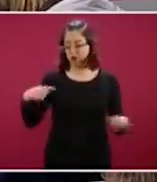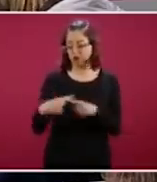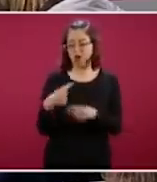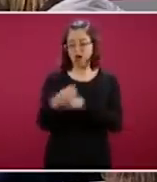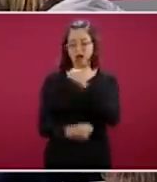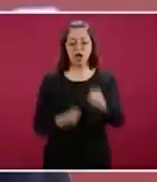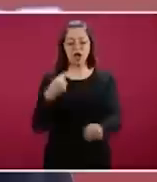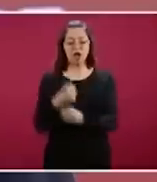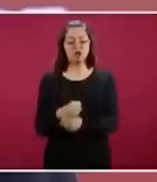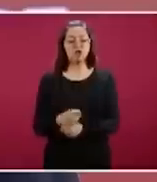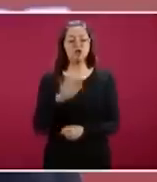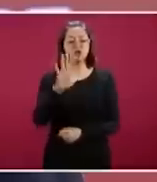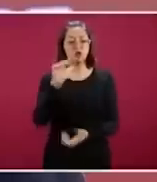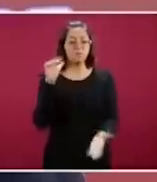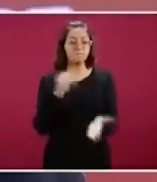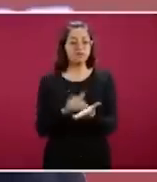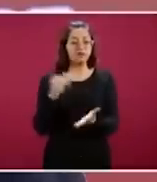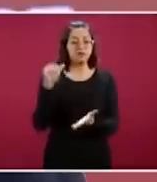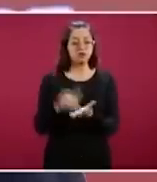año